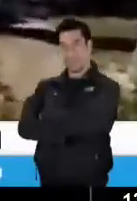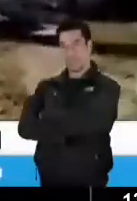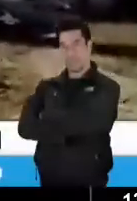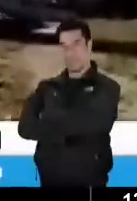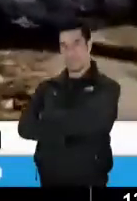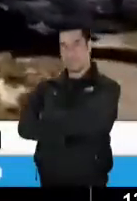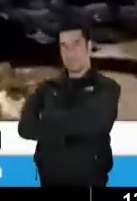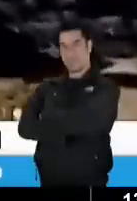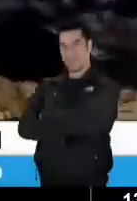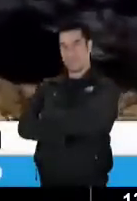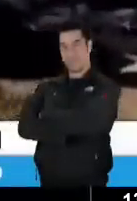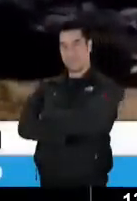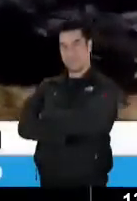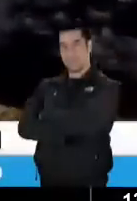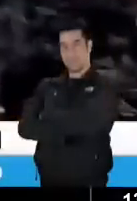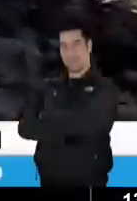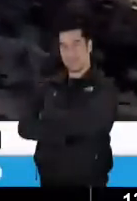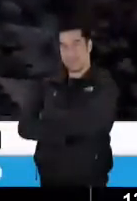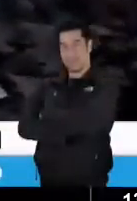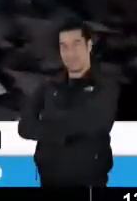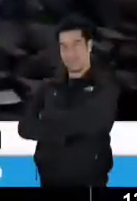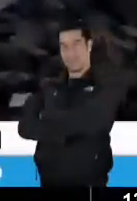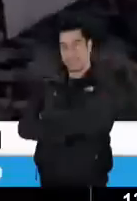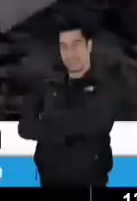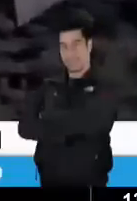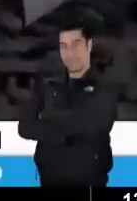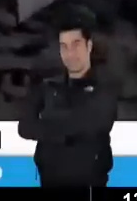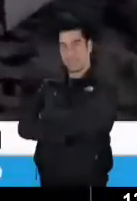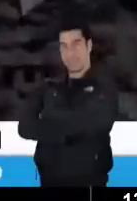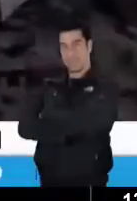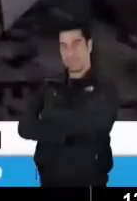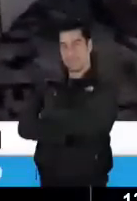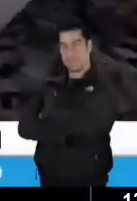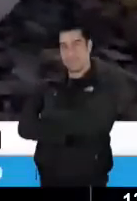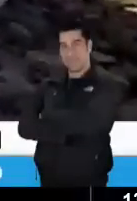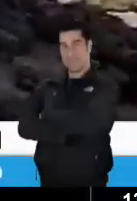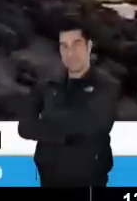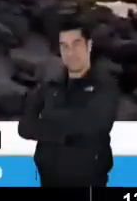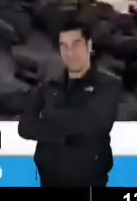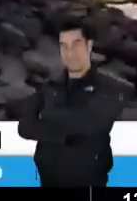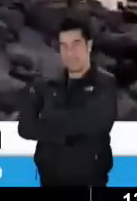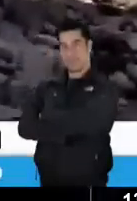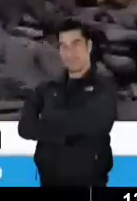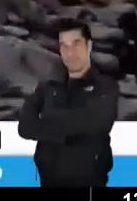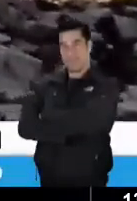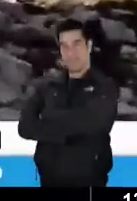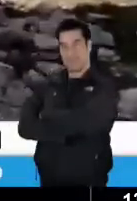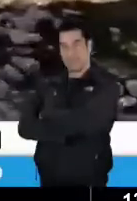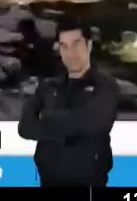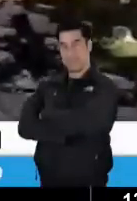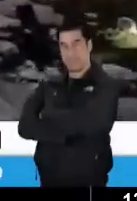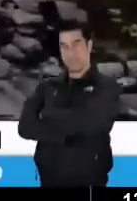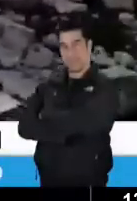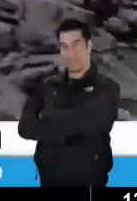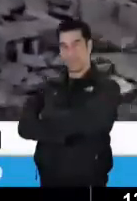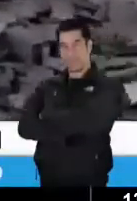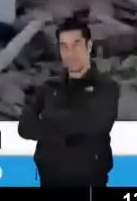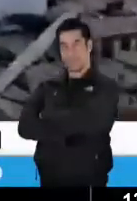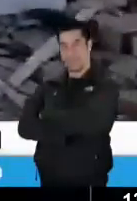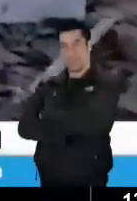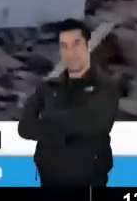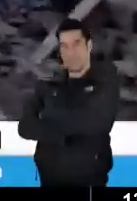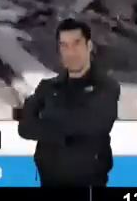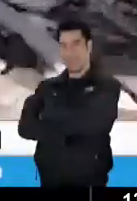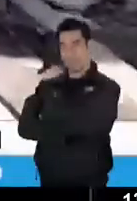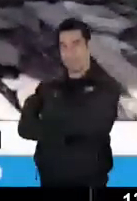en esa misma plazoleta este elemento, conocido como el castillo, una infraestructura muy compleja, de hormigón